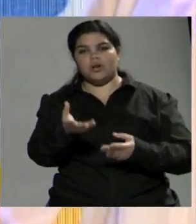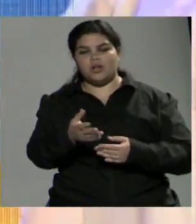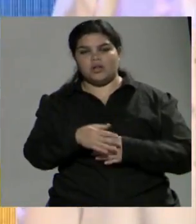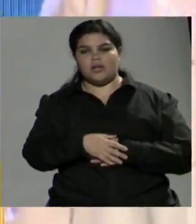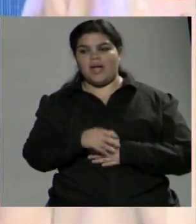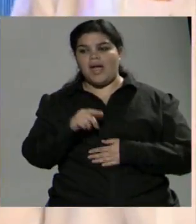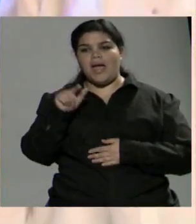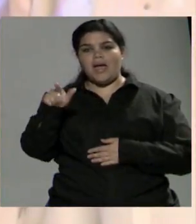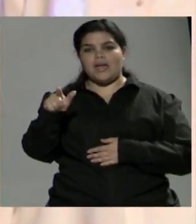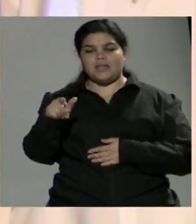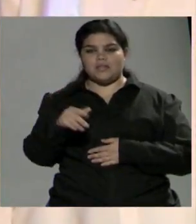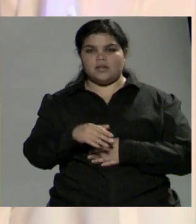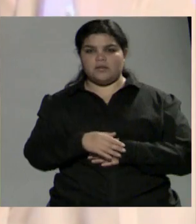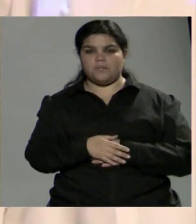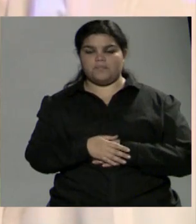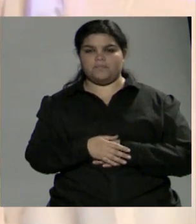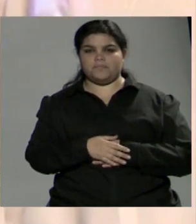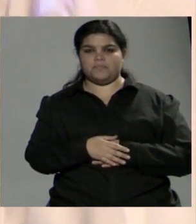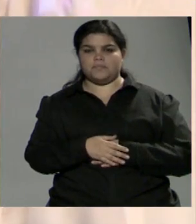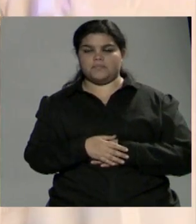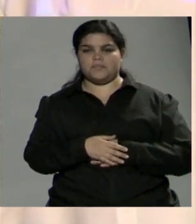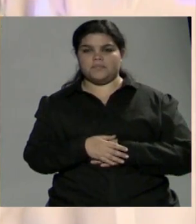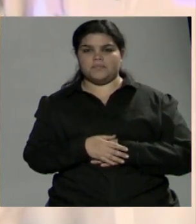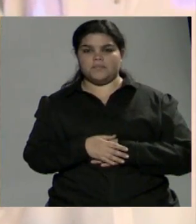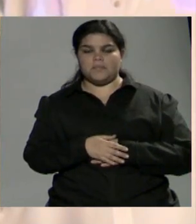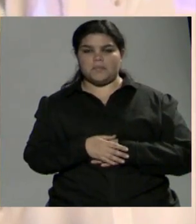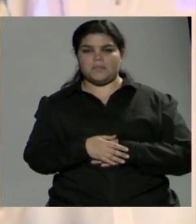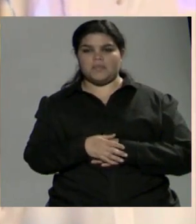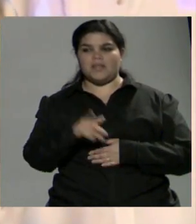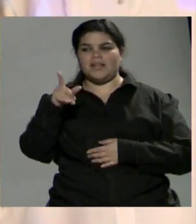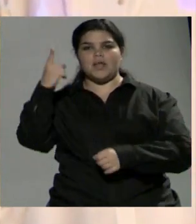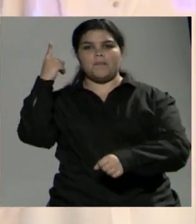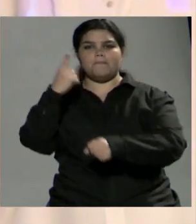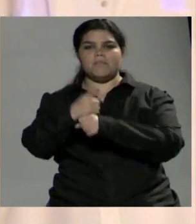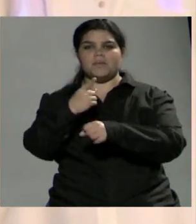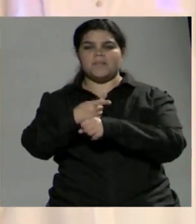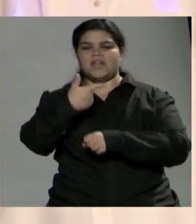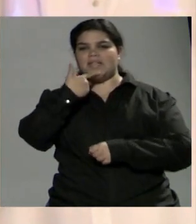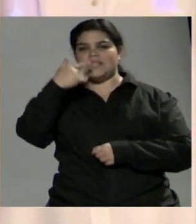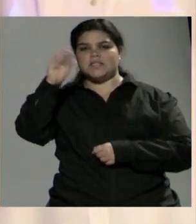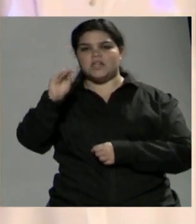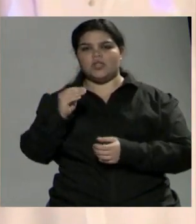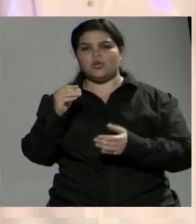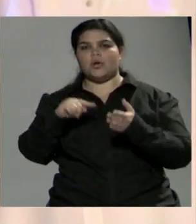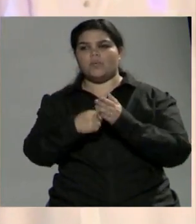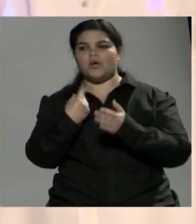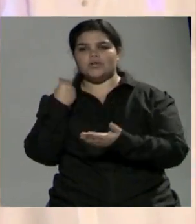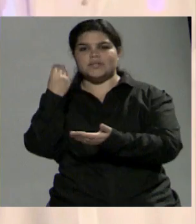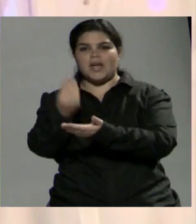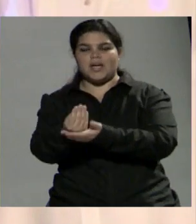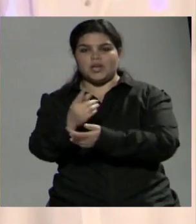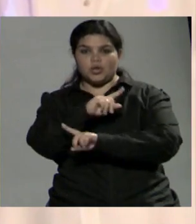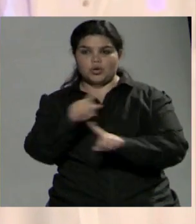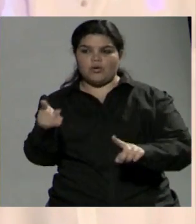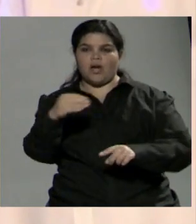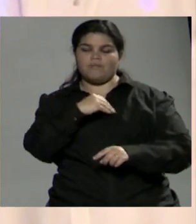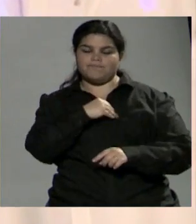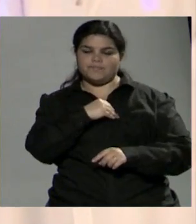ella prácticamente ha obtenido casi el 50% de los votos, ¿no es cierto? Así que ha tenido